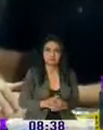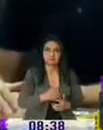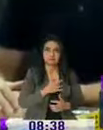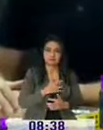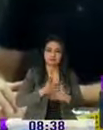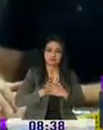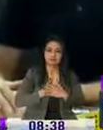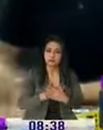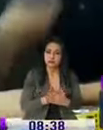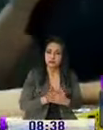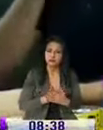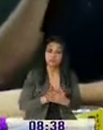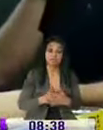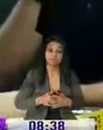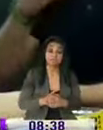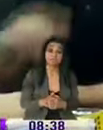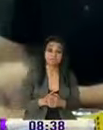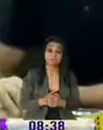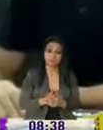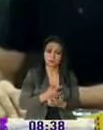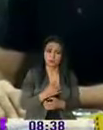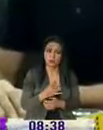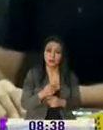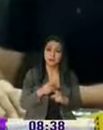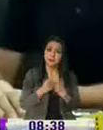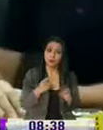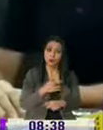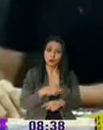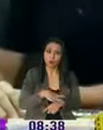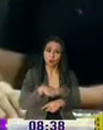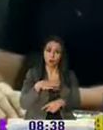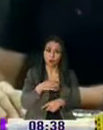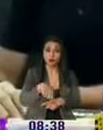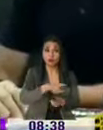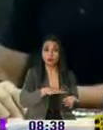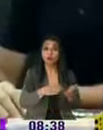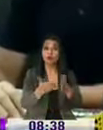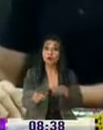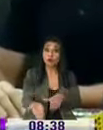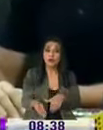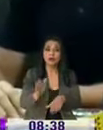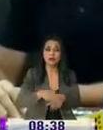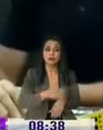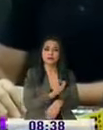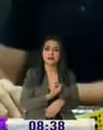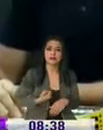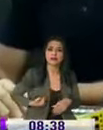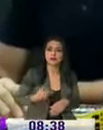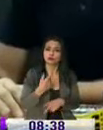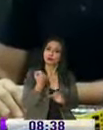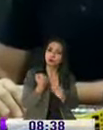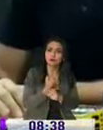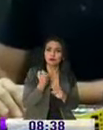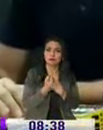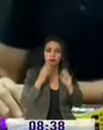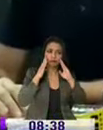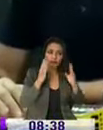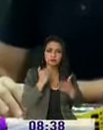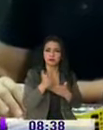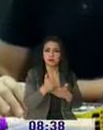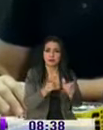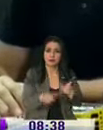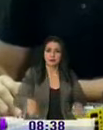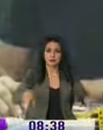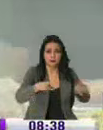dolidos, pero también orgullosos de este sacrificio que ellos hicieron en beneficio de todos